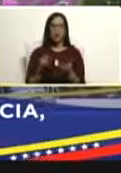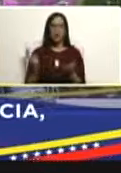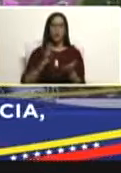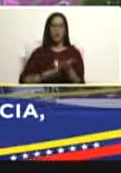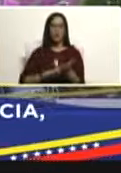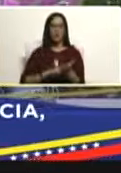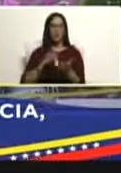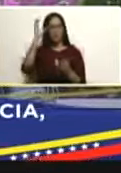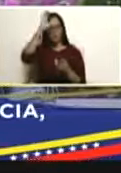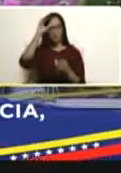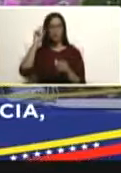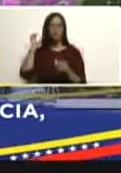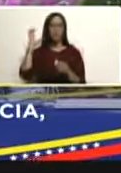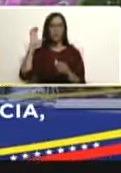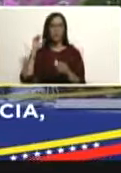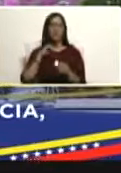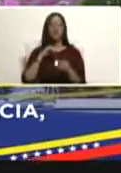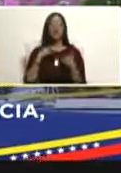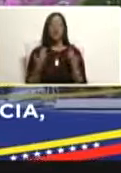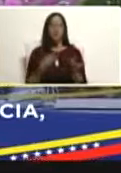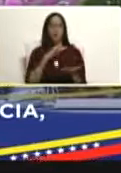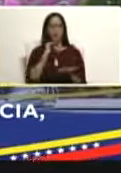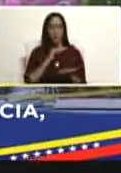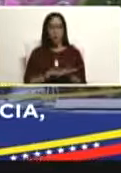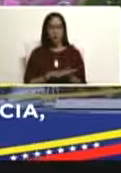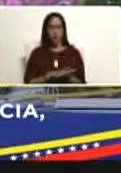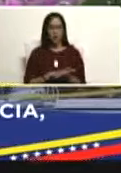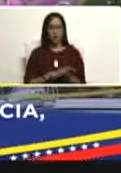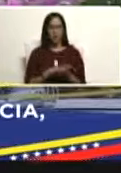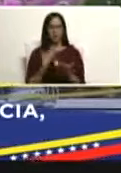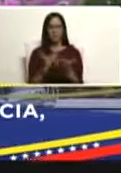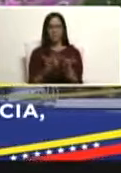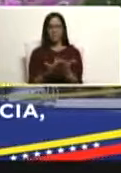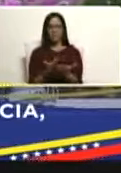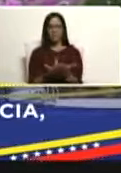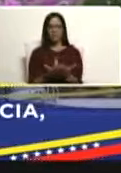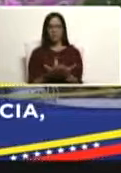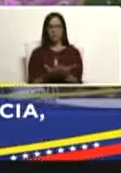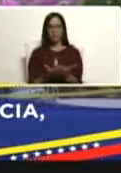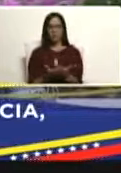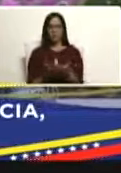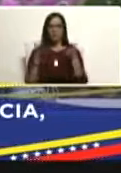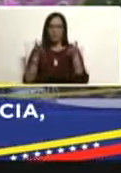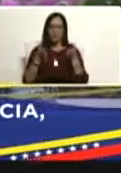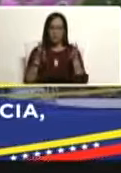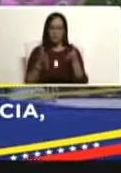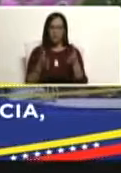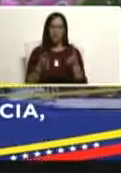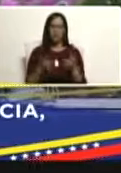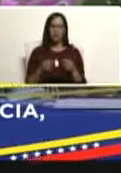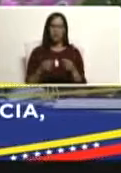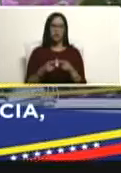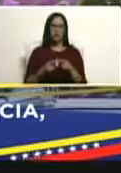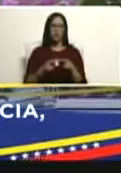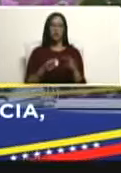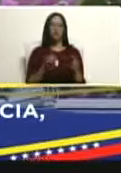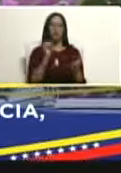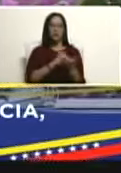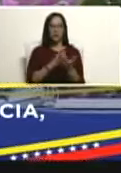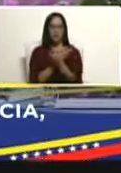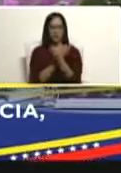patria. Cuando fallece, en su testamento, instruye que lo siembren nuevamente en